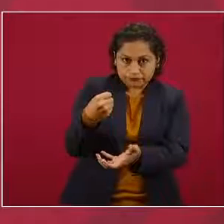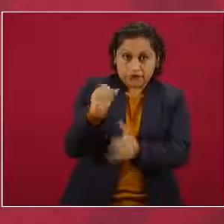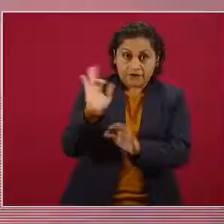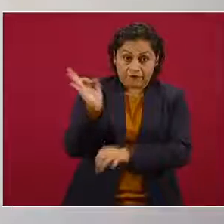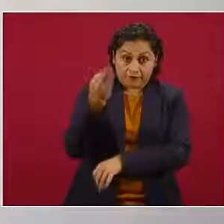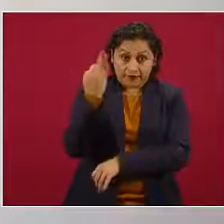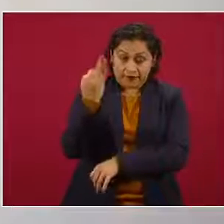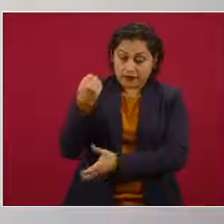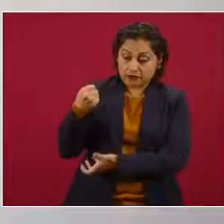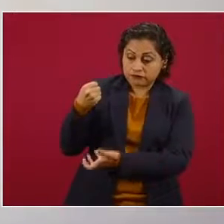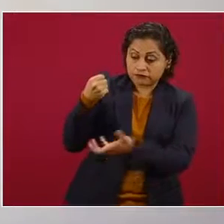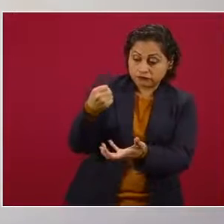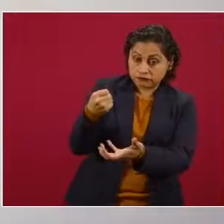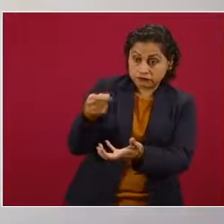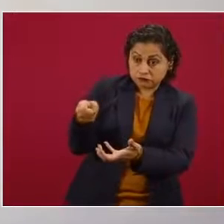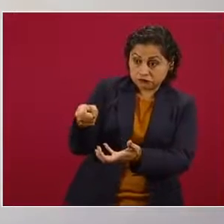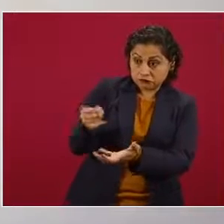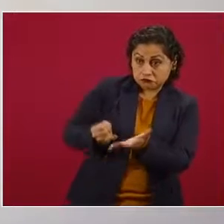presupuesto.